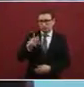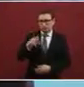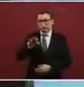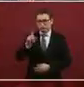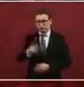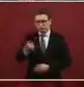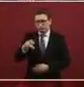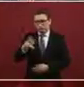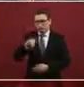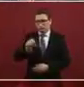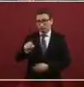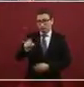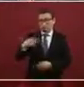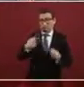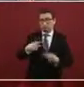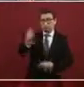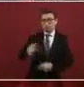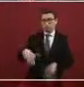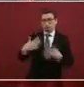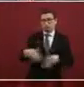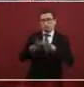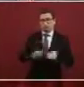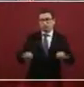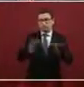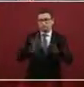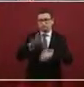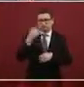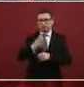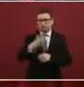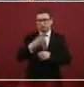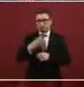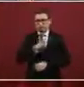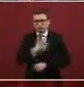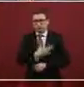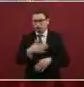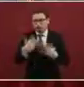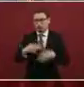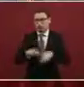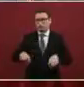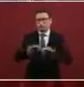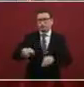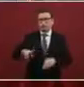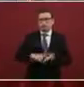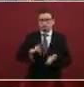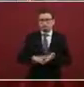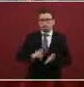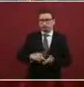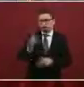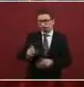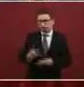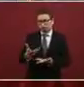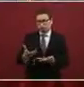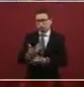un gran personaje que encarna los mejores valores de la República Española y sus causas libertarias. De